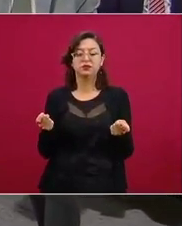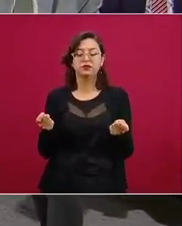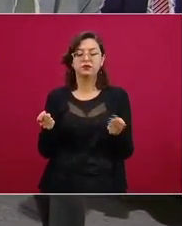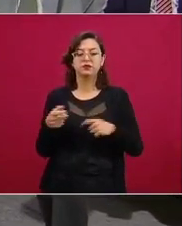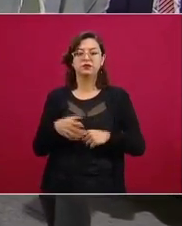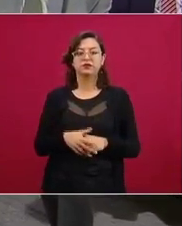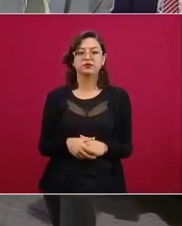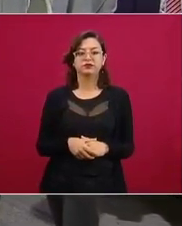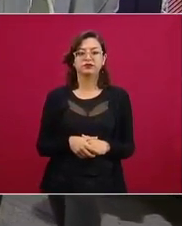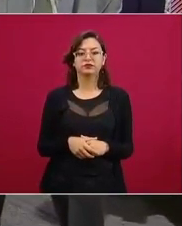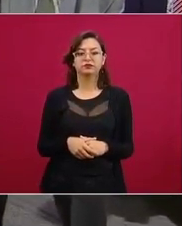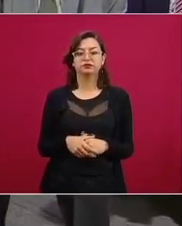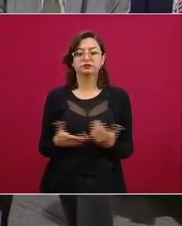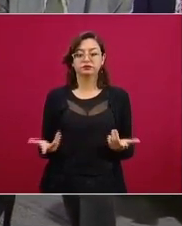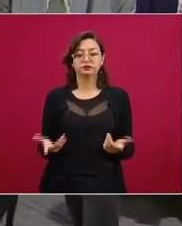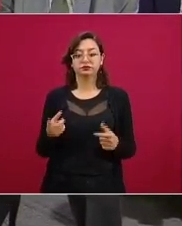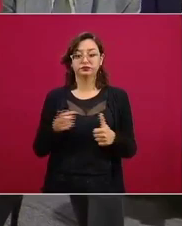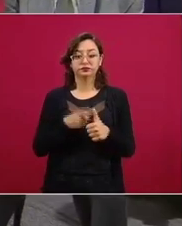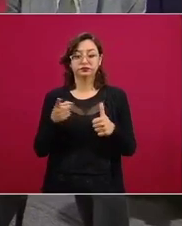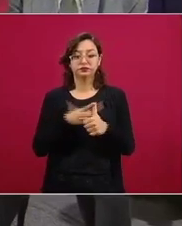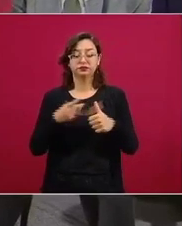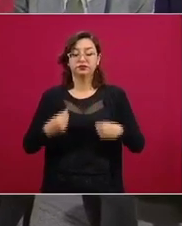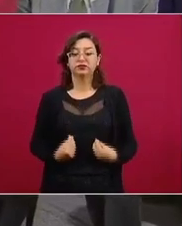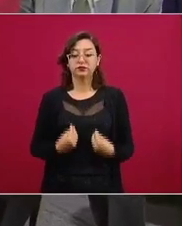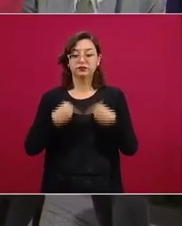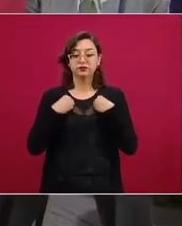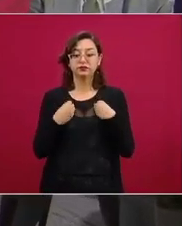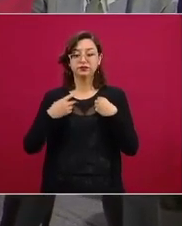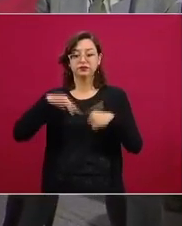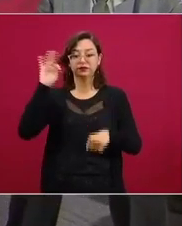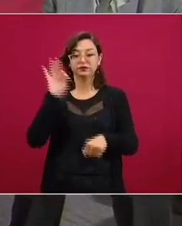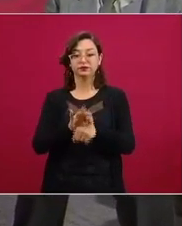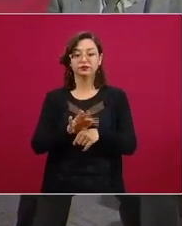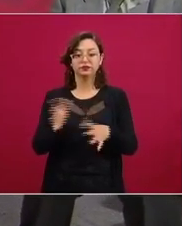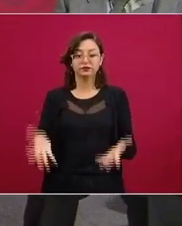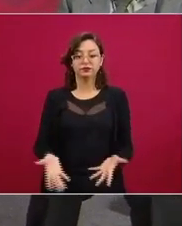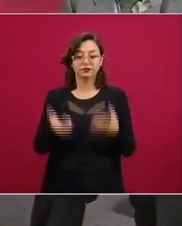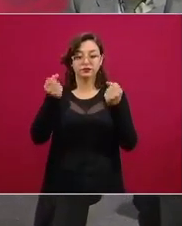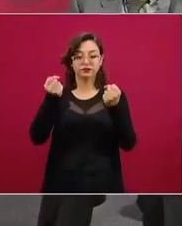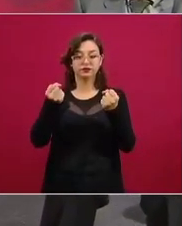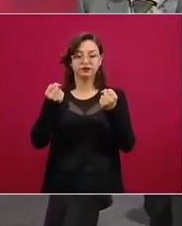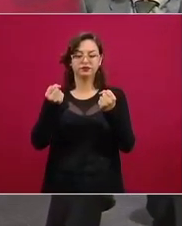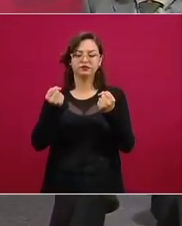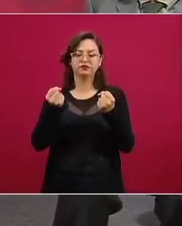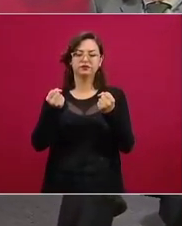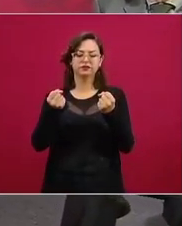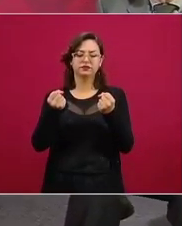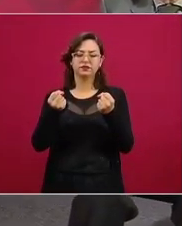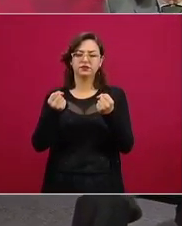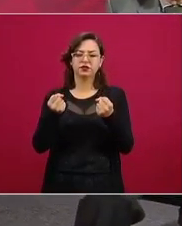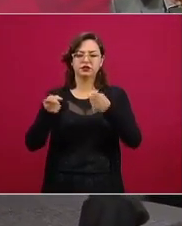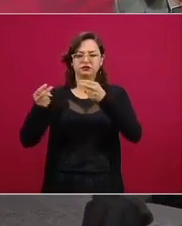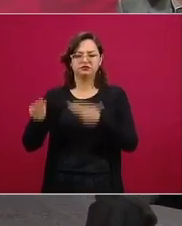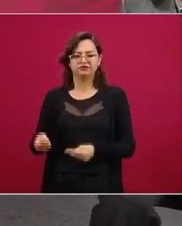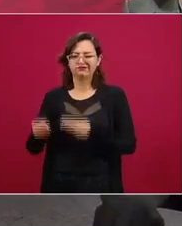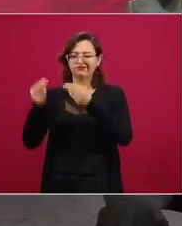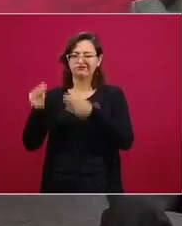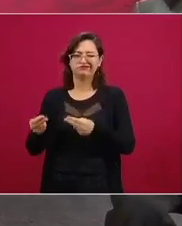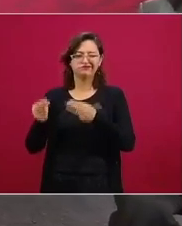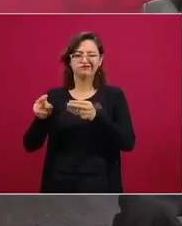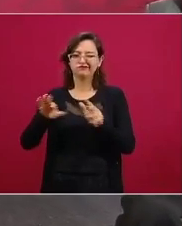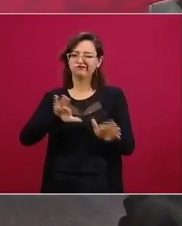en salvar vidas más que en los negocios